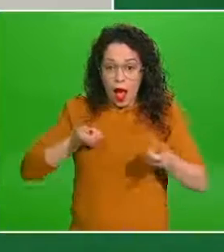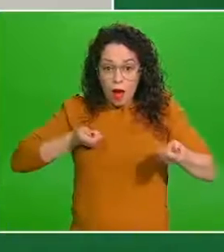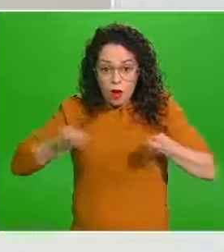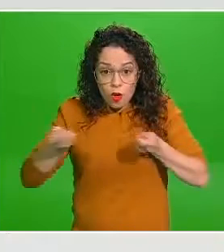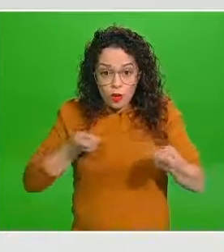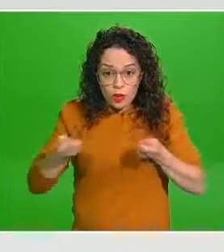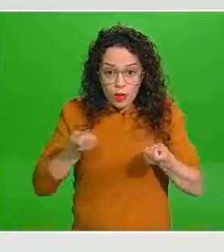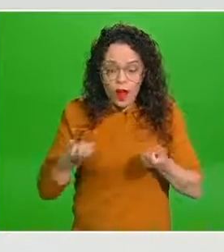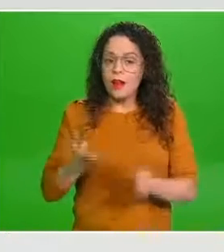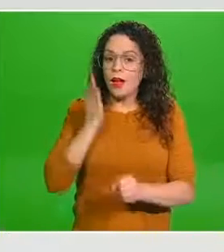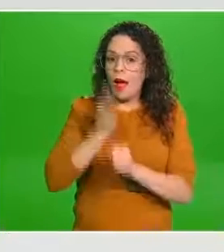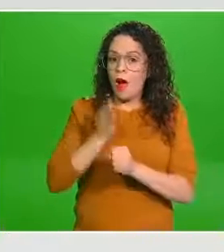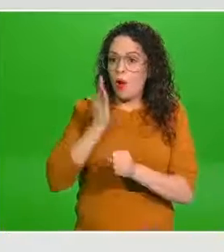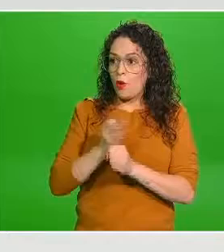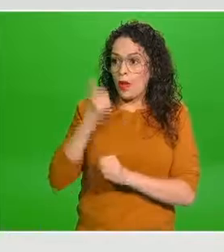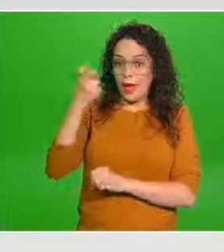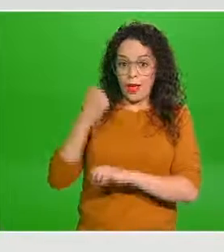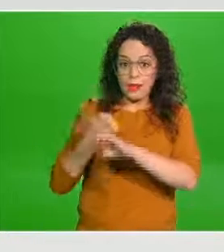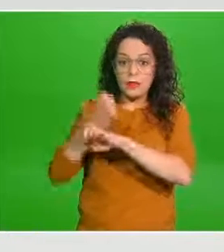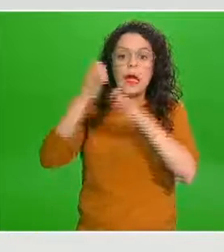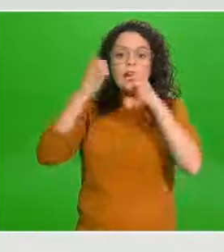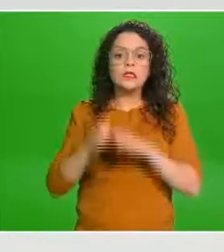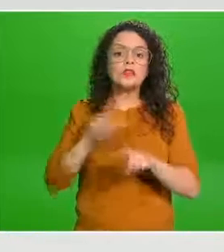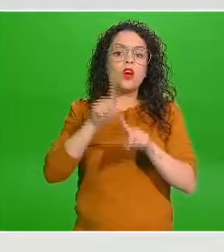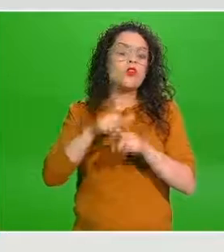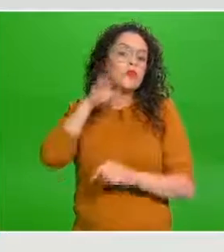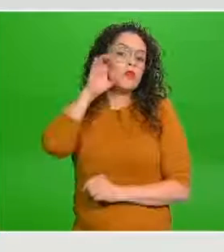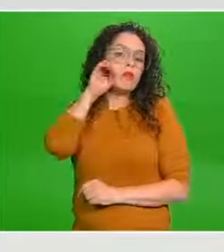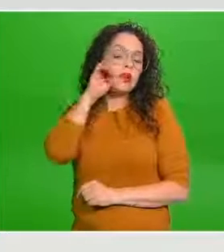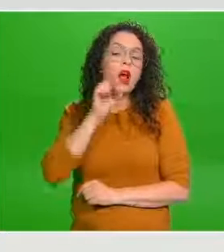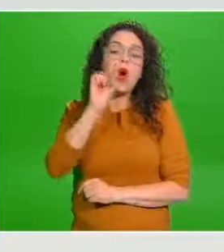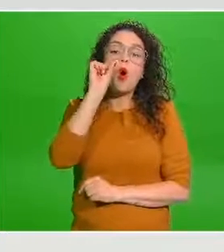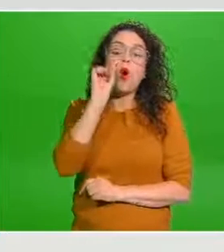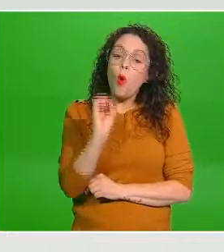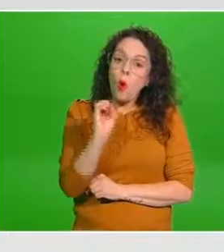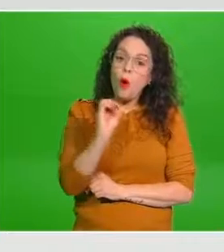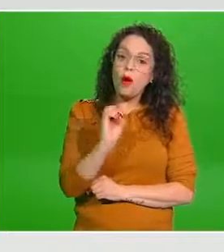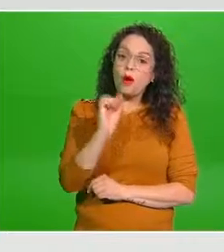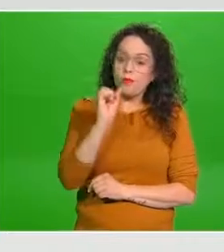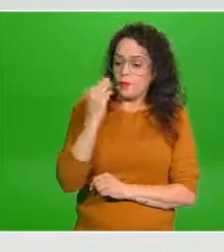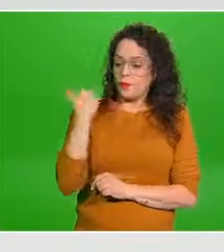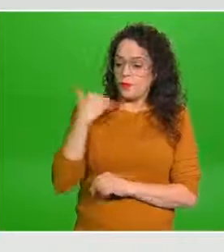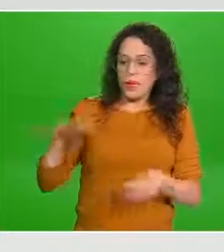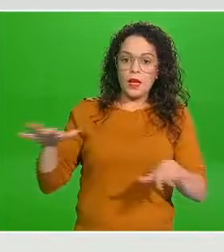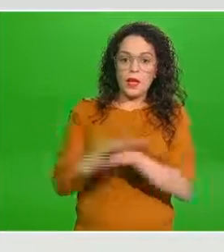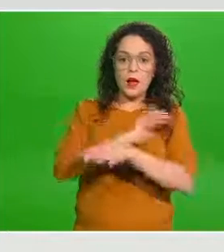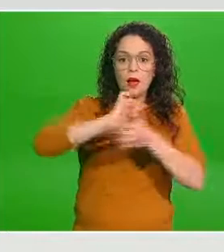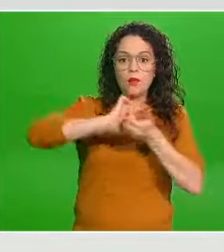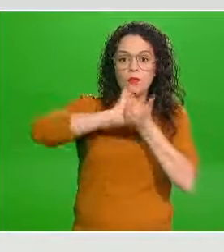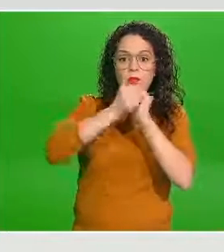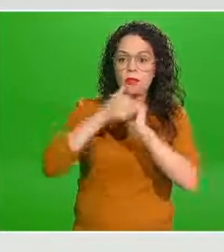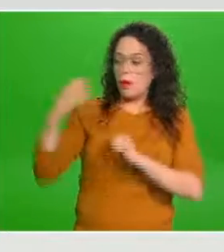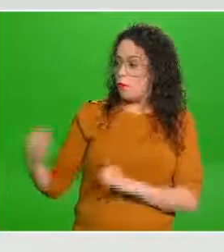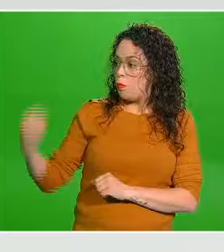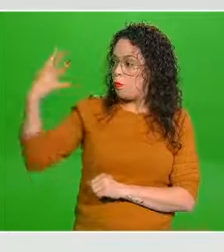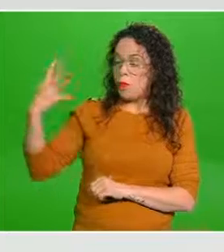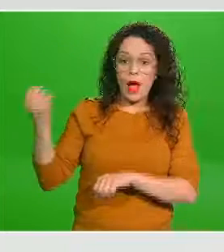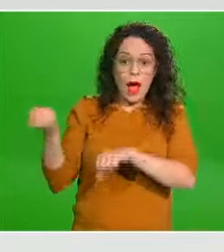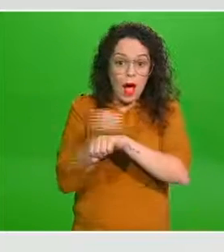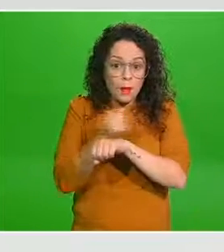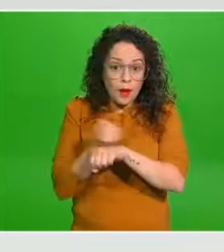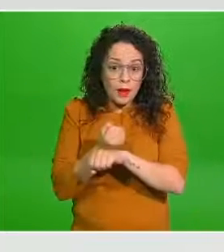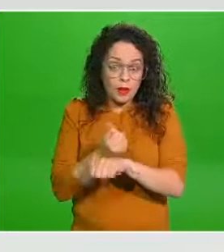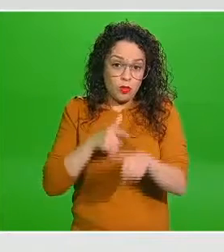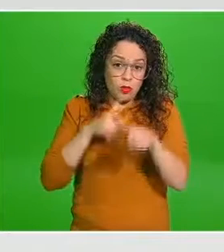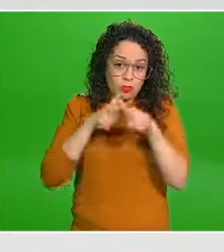entidades que actualmente están todavía en naranja o que acaban de pasar a un color amarillo, en la medida que estas puedan seguir disminuyendo